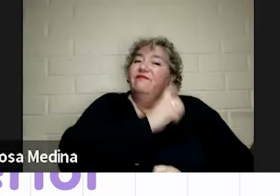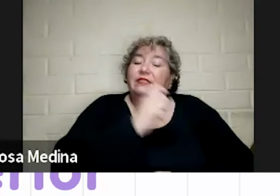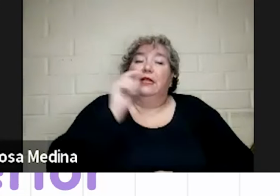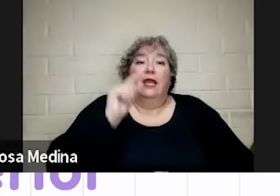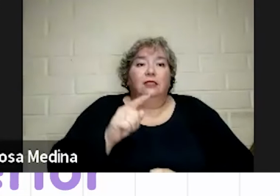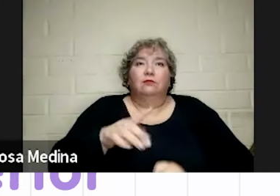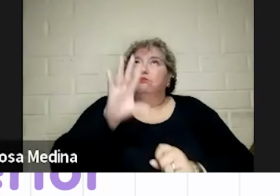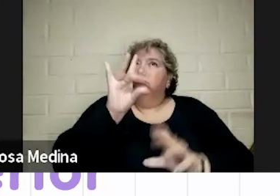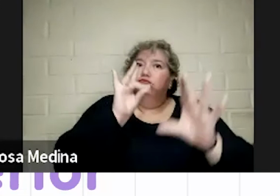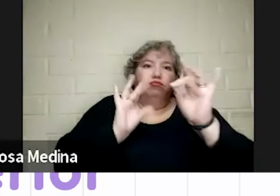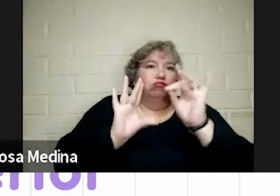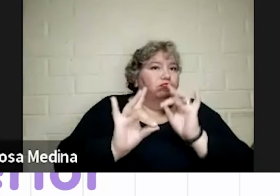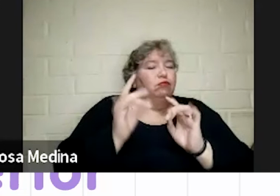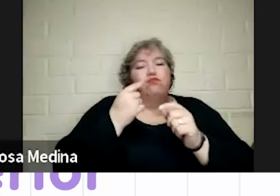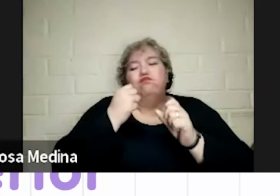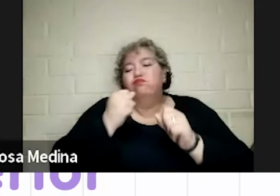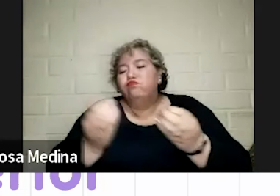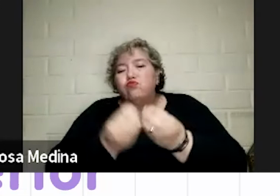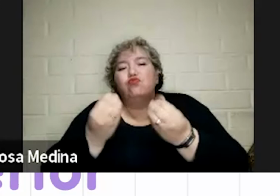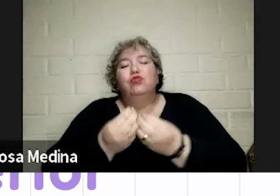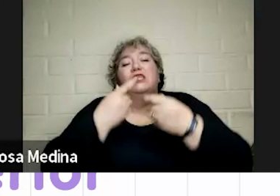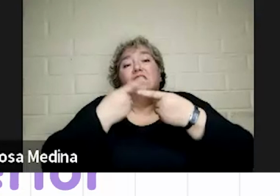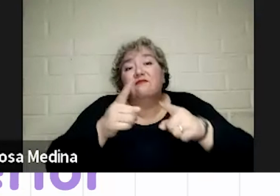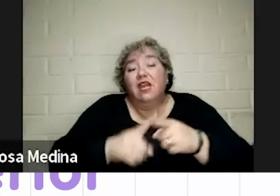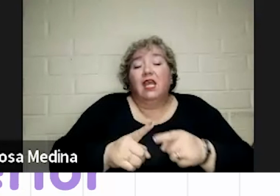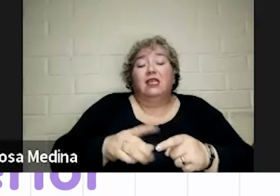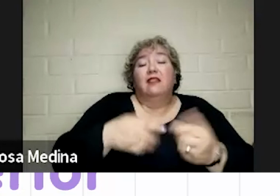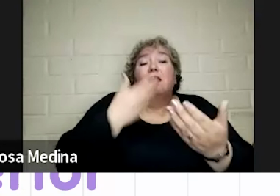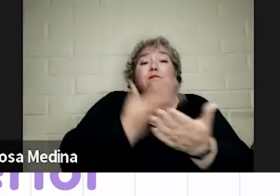funciones ejecutivas distintas dependiendo del planteamiento teórico al que